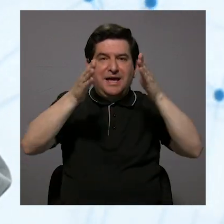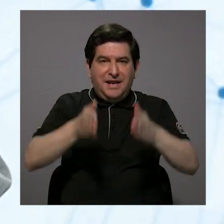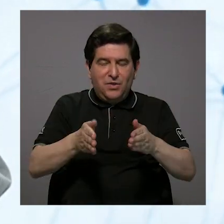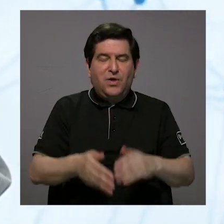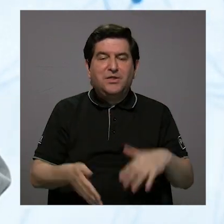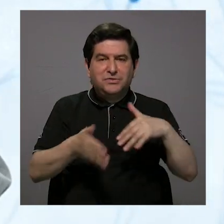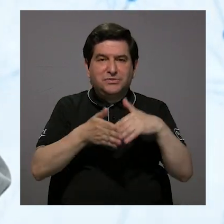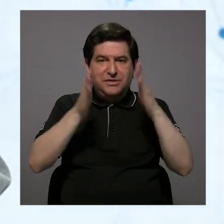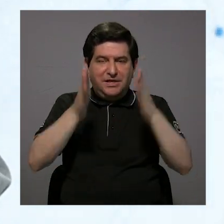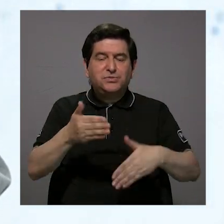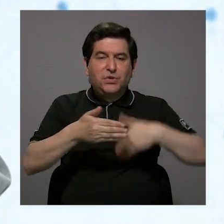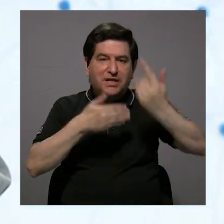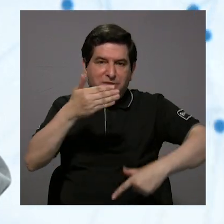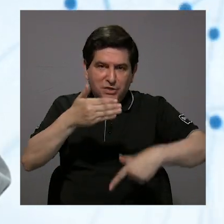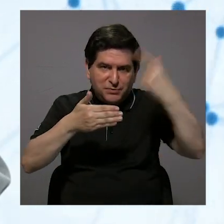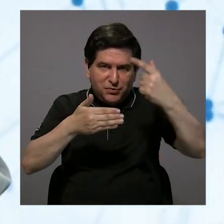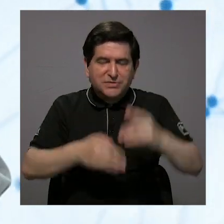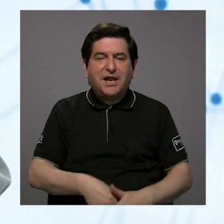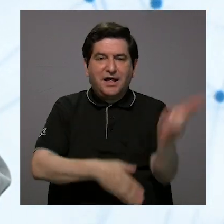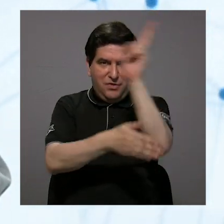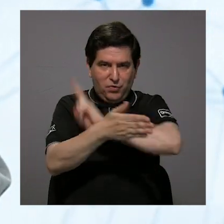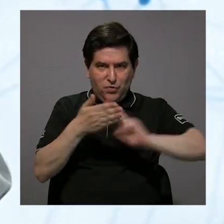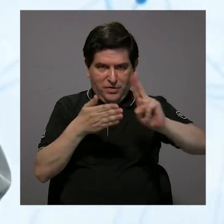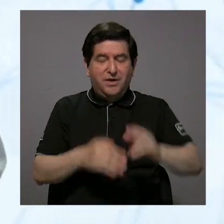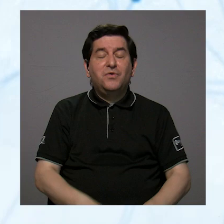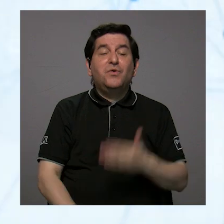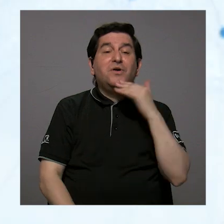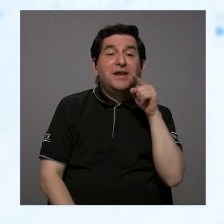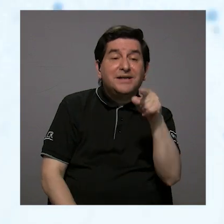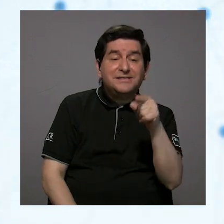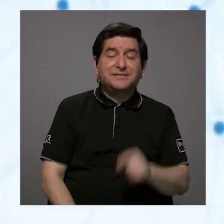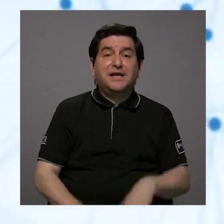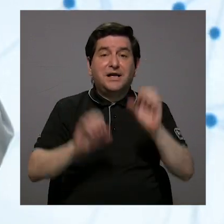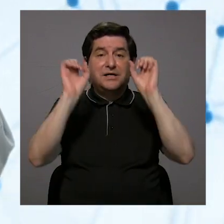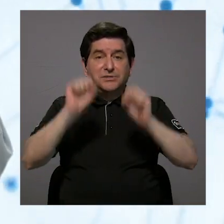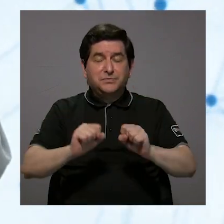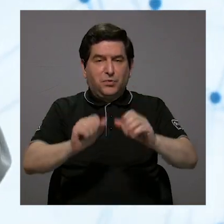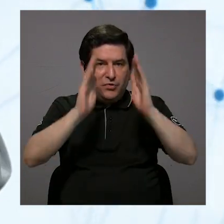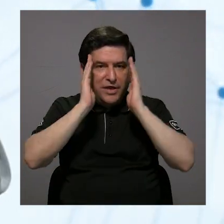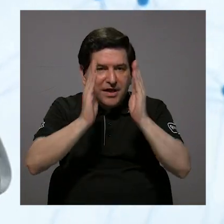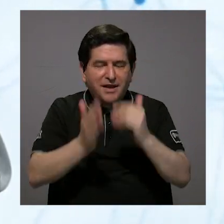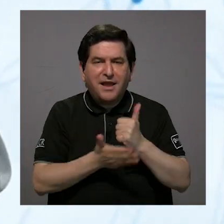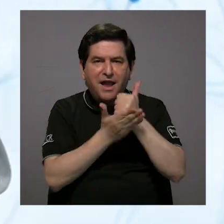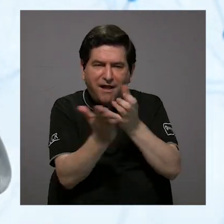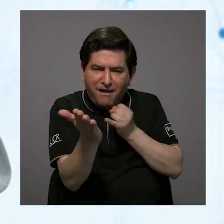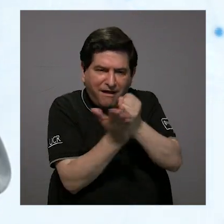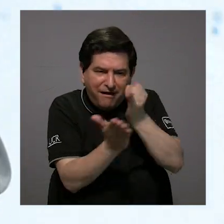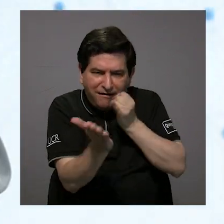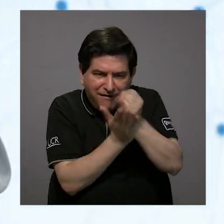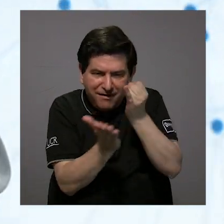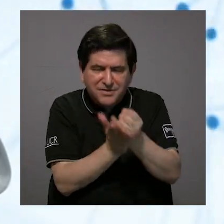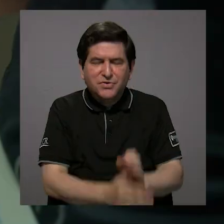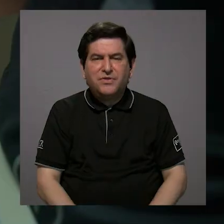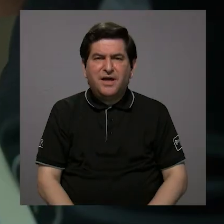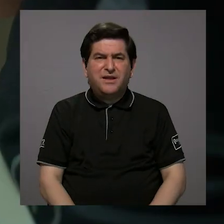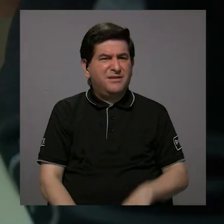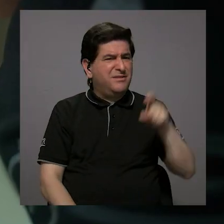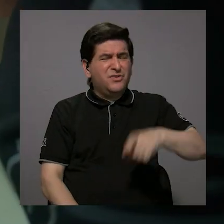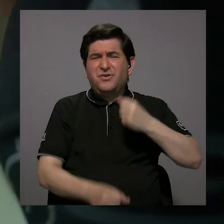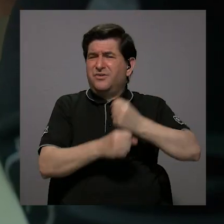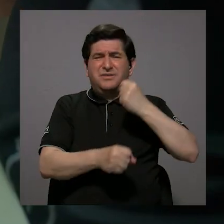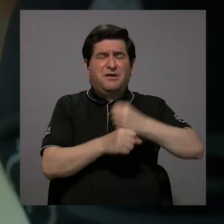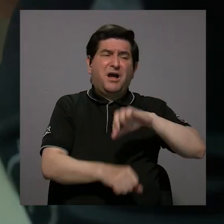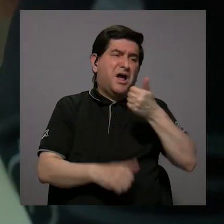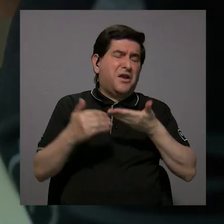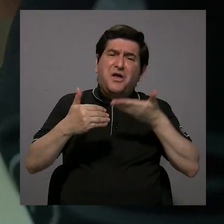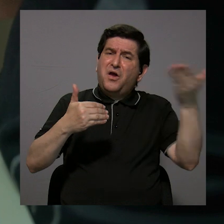de estudiantes de posgrado de la universidad, que gracias a eso pudieran dedicarse a ayudar en la investigación y no tuvieran